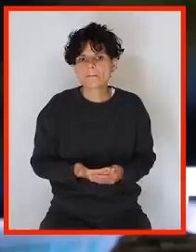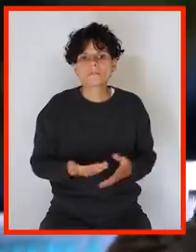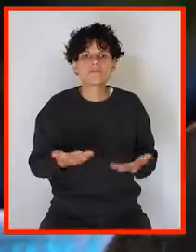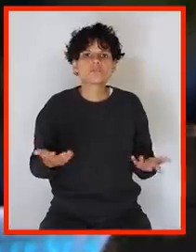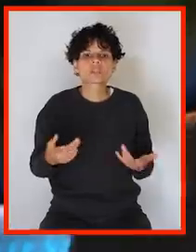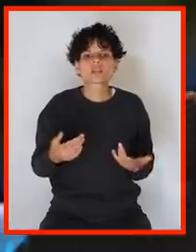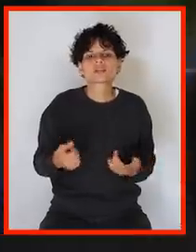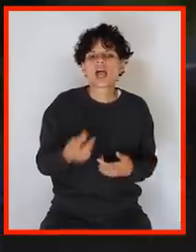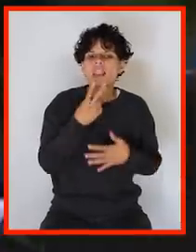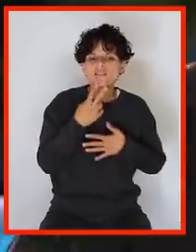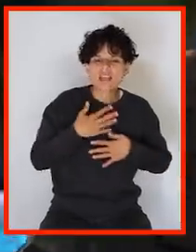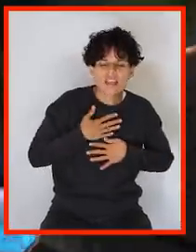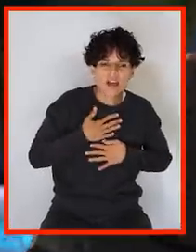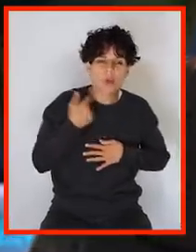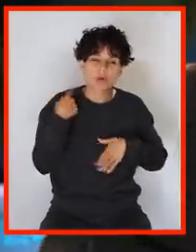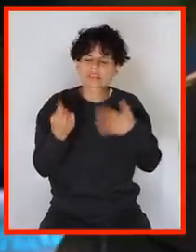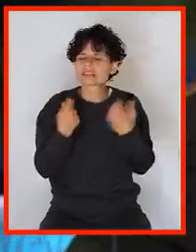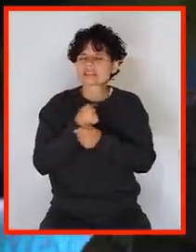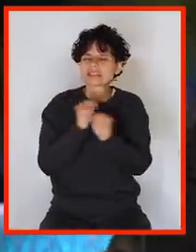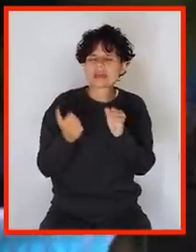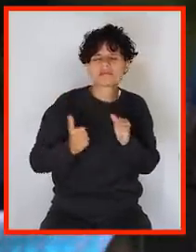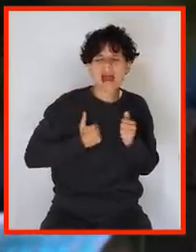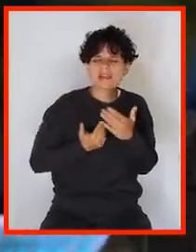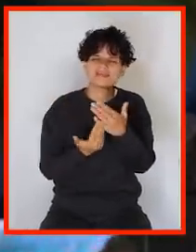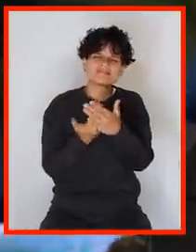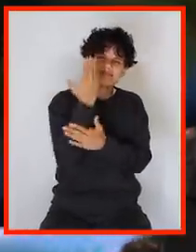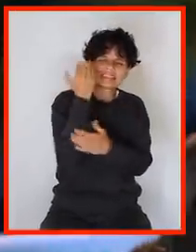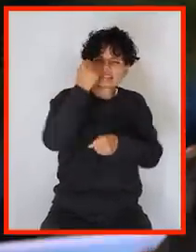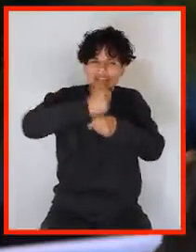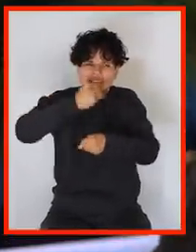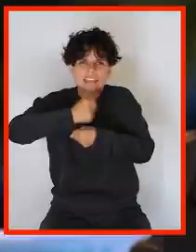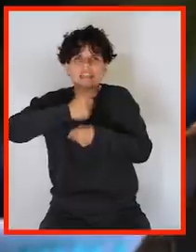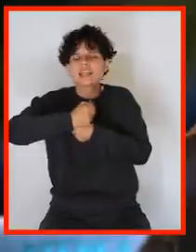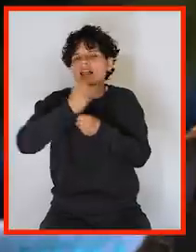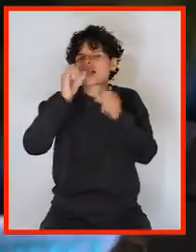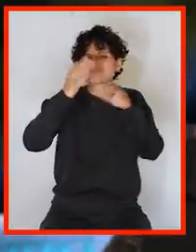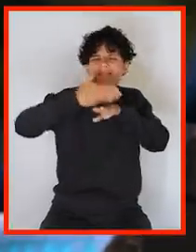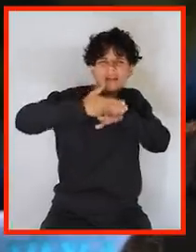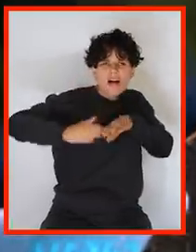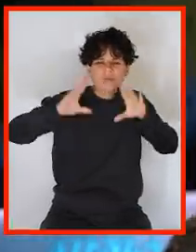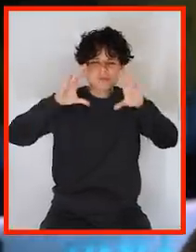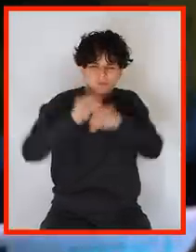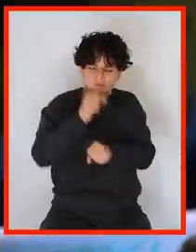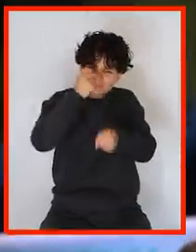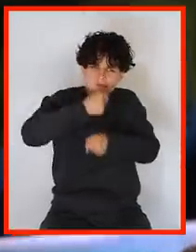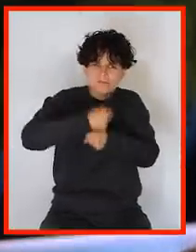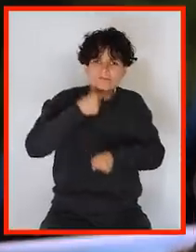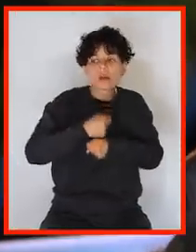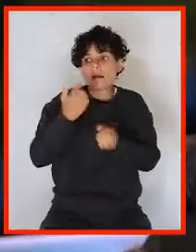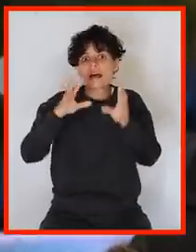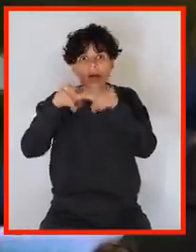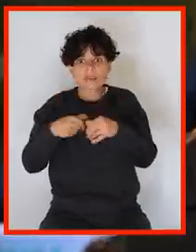como que te cagáis la vida, te paqueáis, te levantáis súper temprano, te acostáis súper tarde para la familia y a las